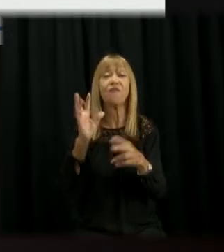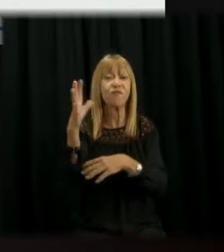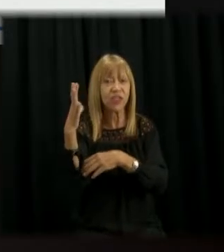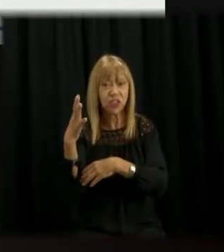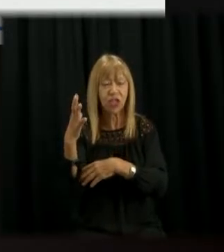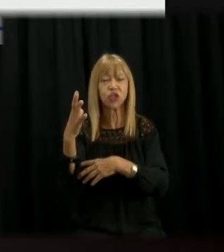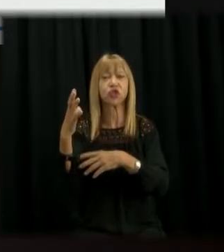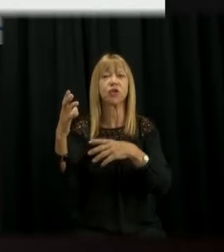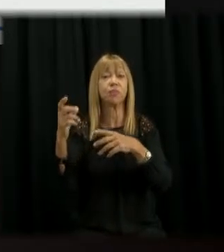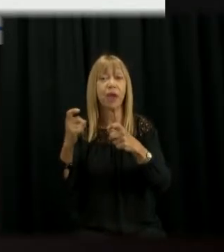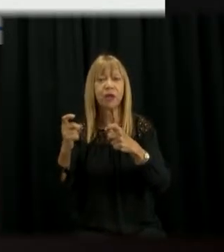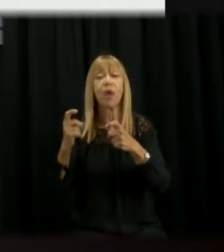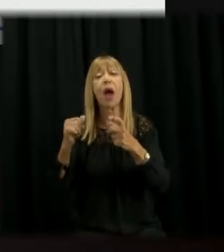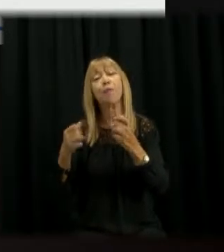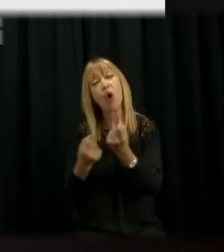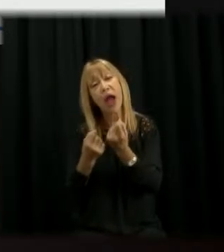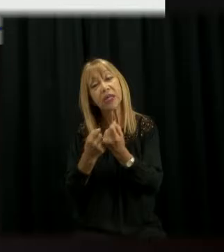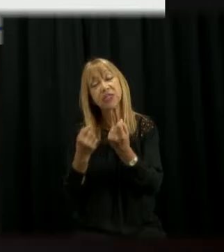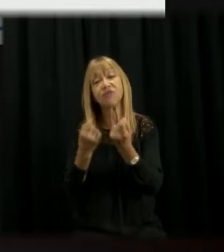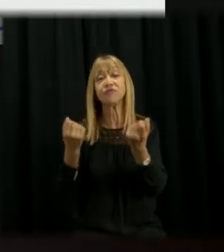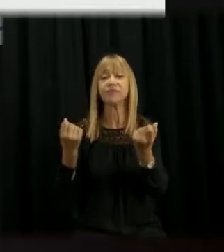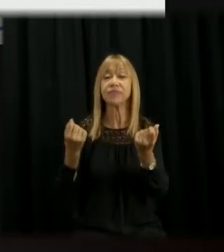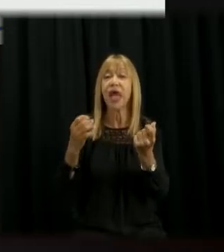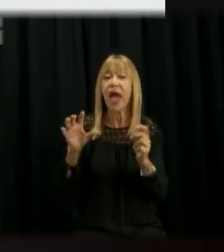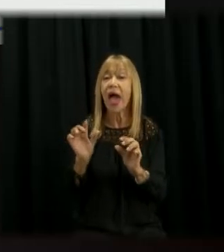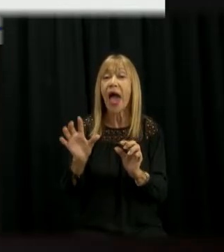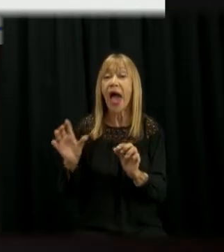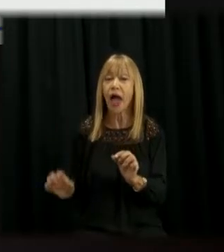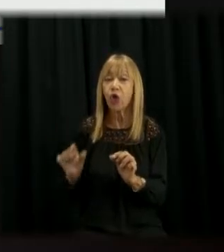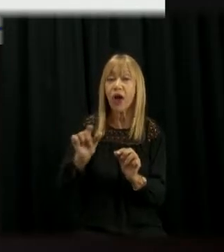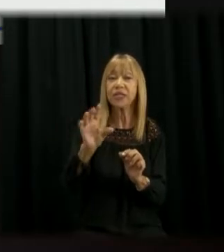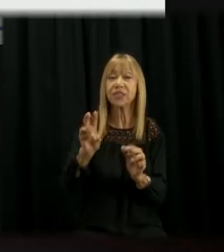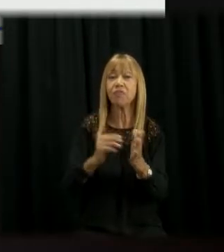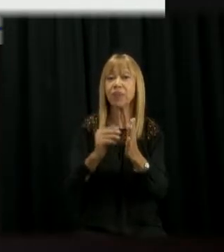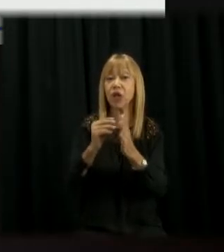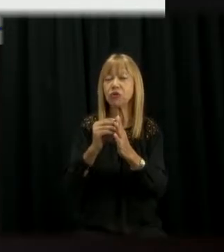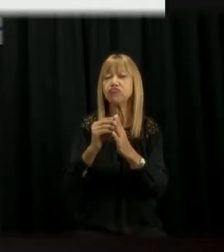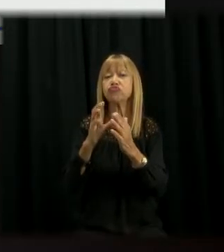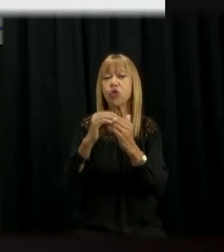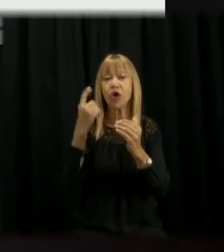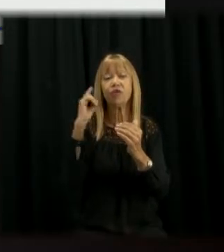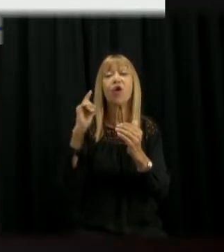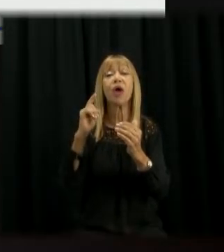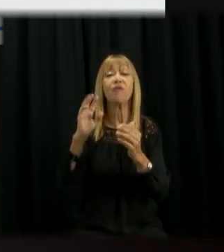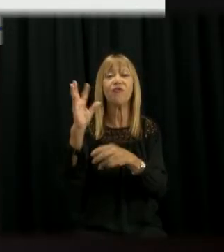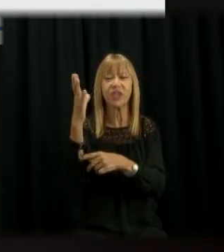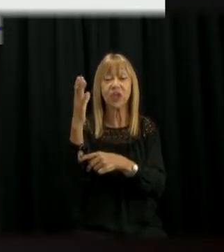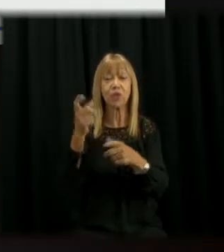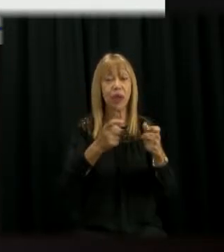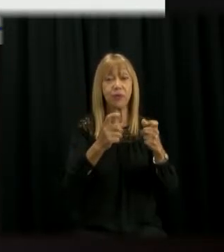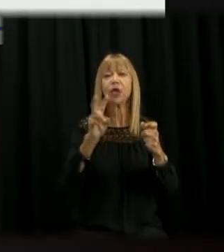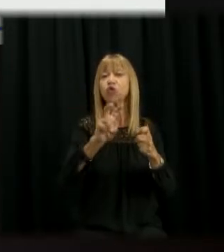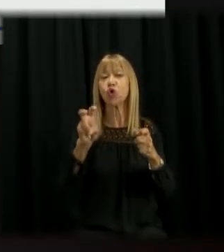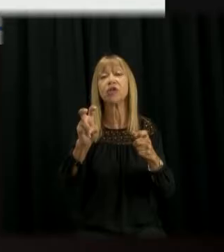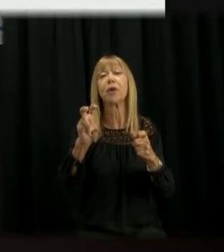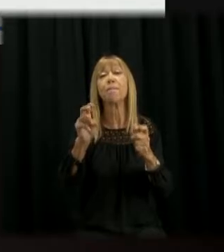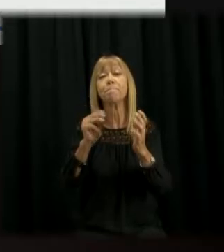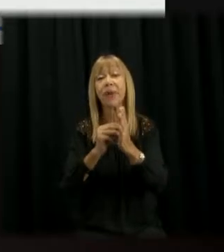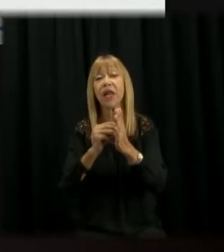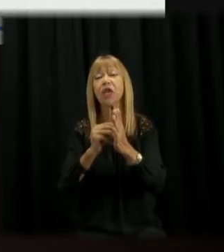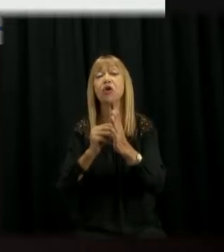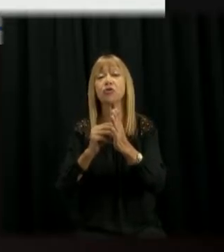se ven en mantenimiento proactivo, los cuales localizan 70 millones en el